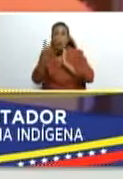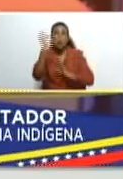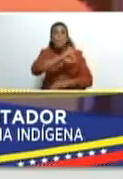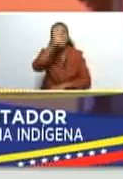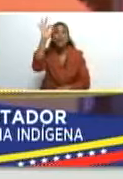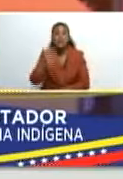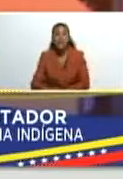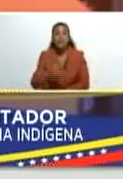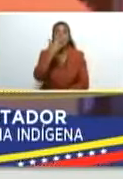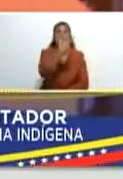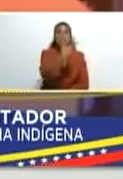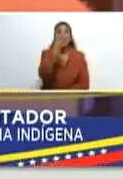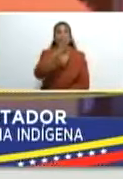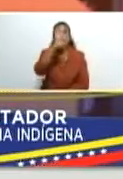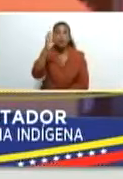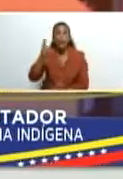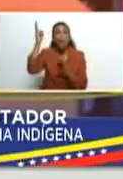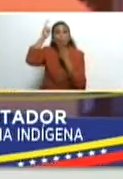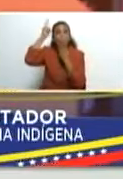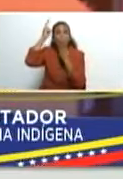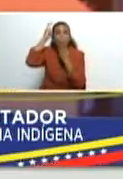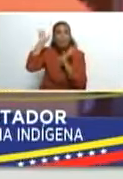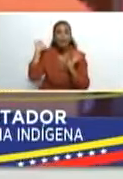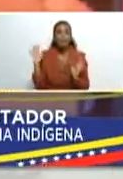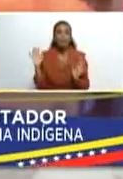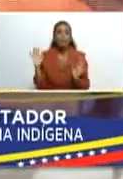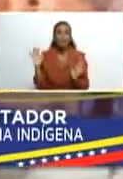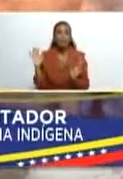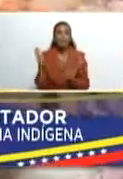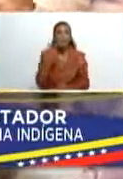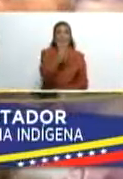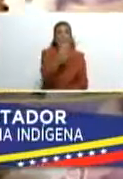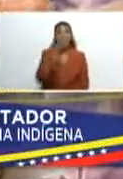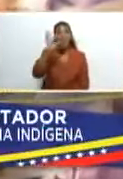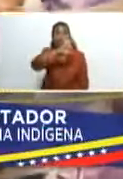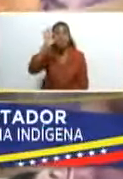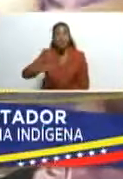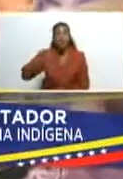34% indígena, amerindio.